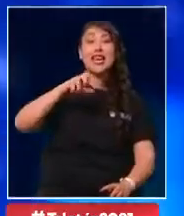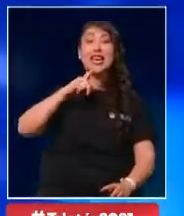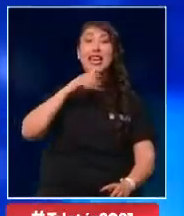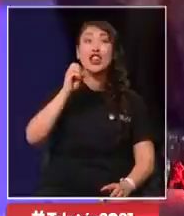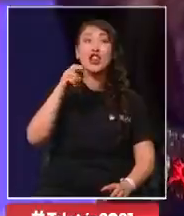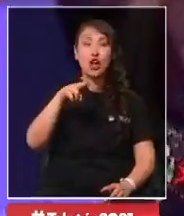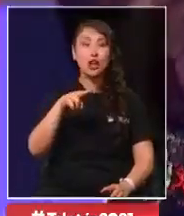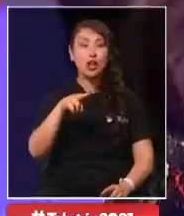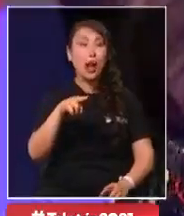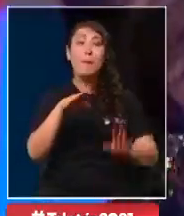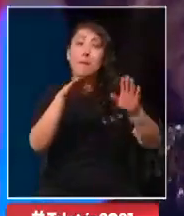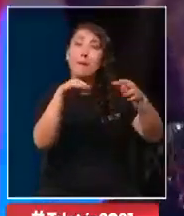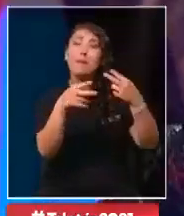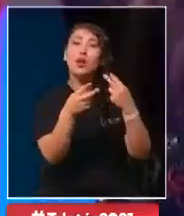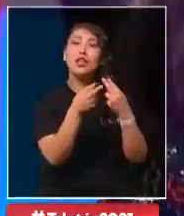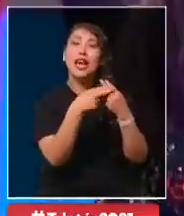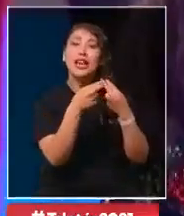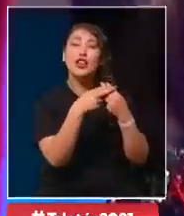Teletón.